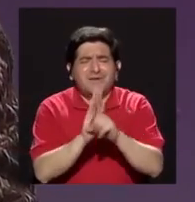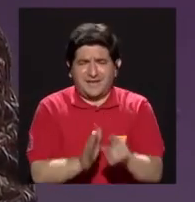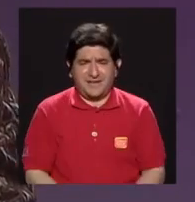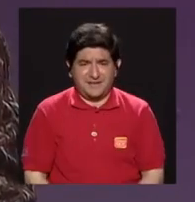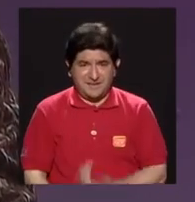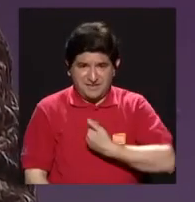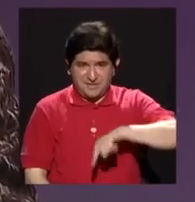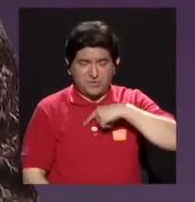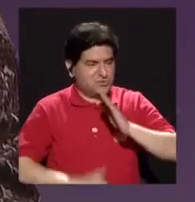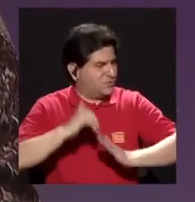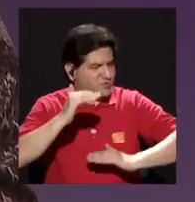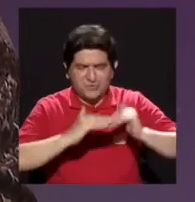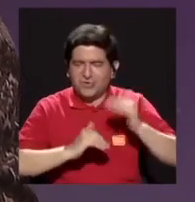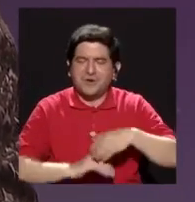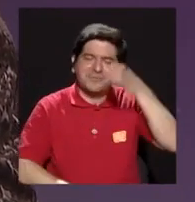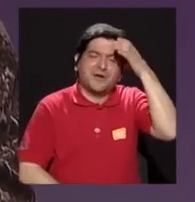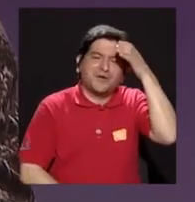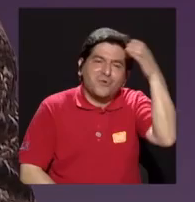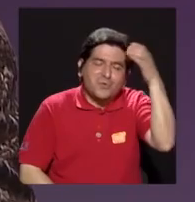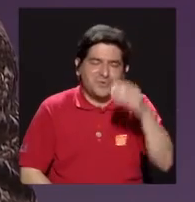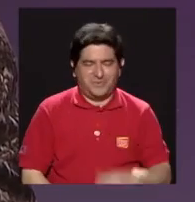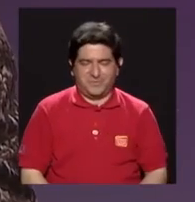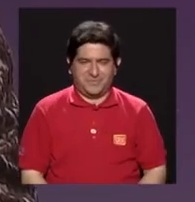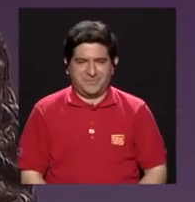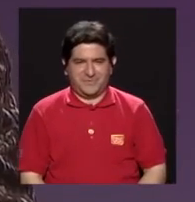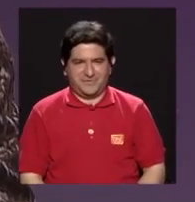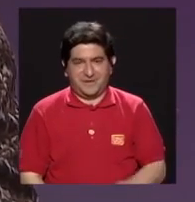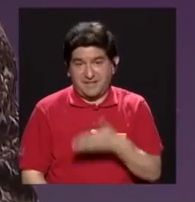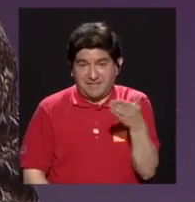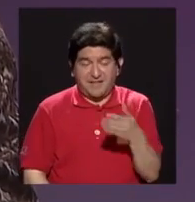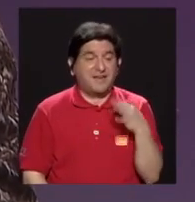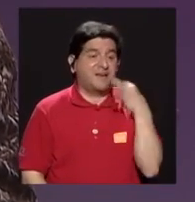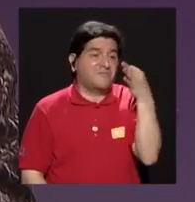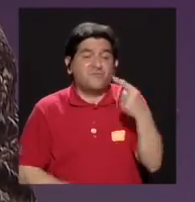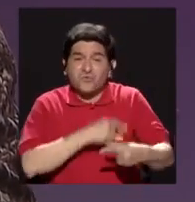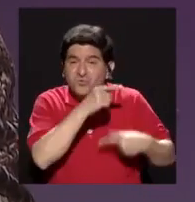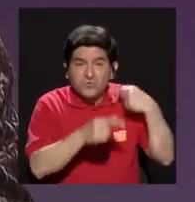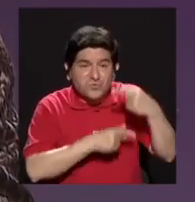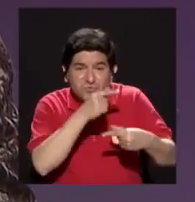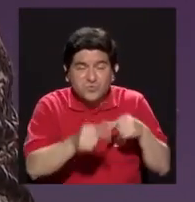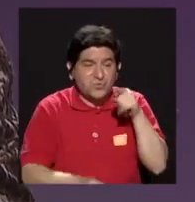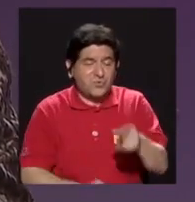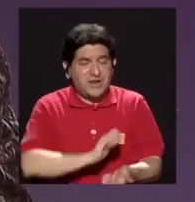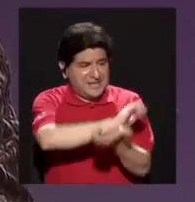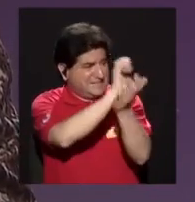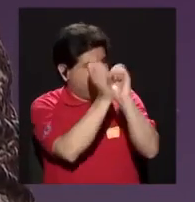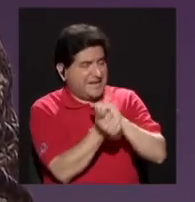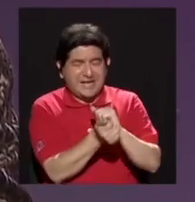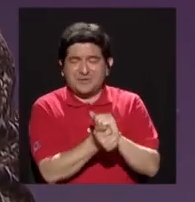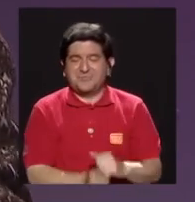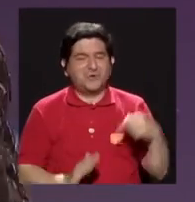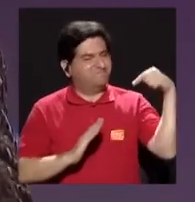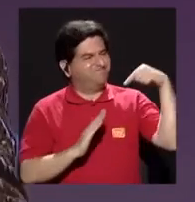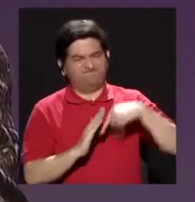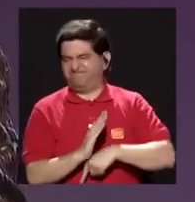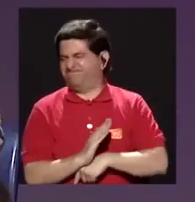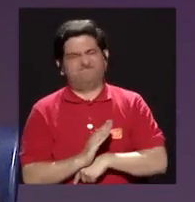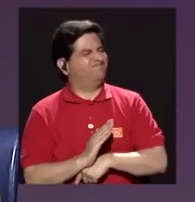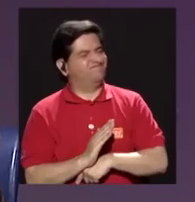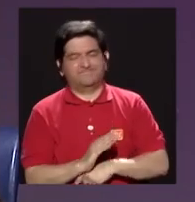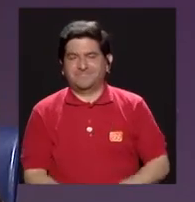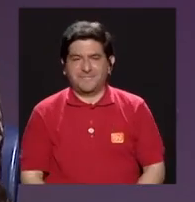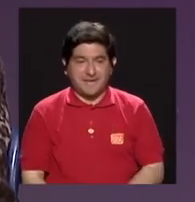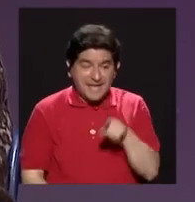cambiamos la construcción cultural de los que las futuras generaciones realmente las transformaciones no serán de fondo y es ahí